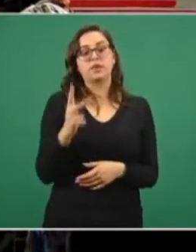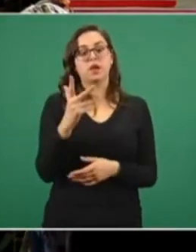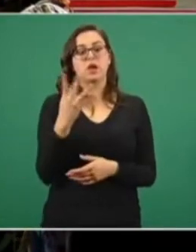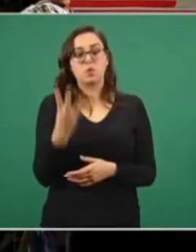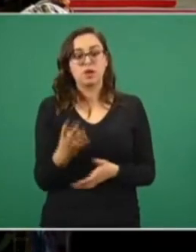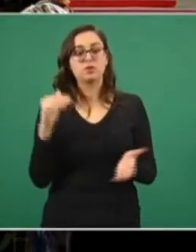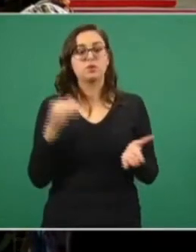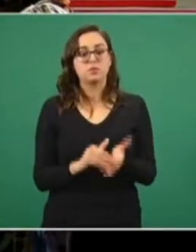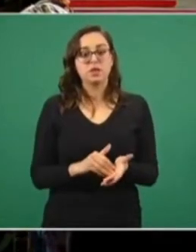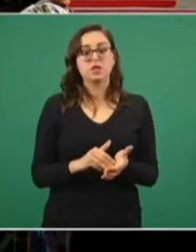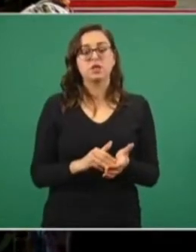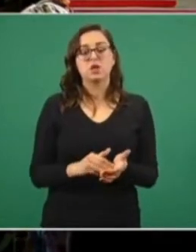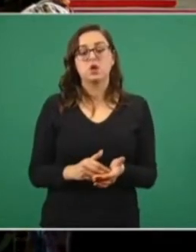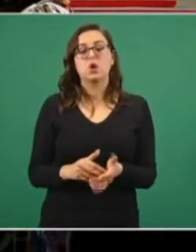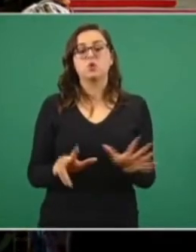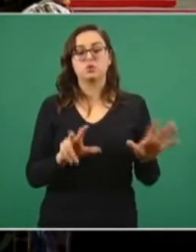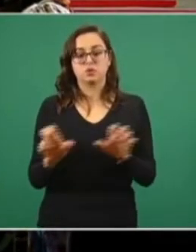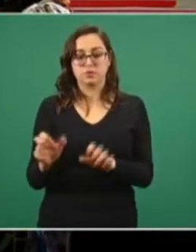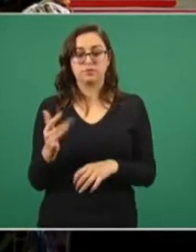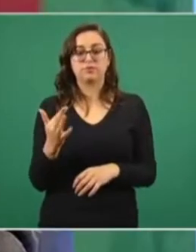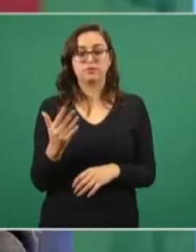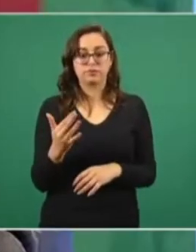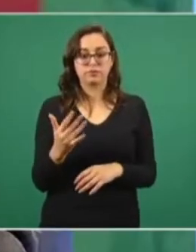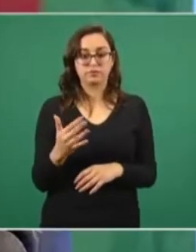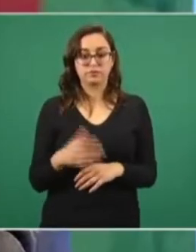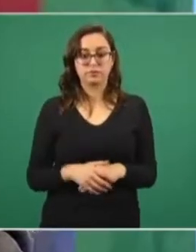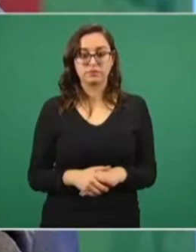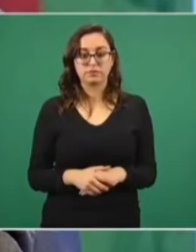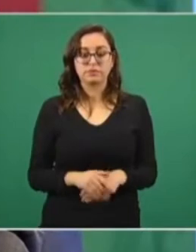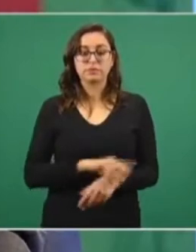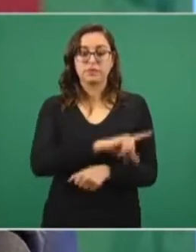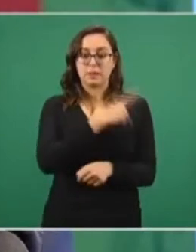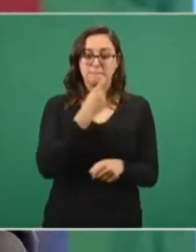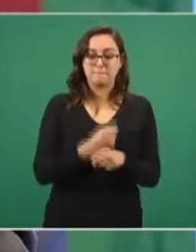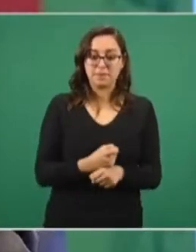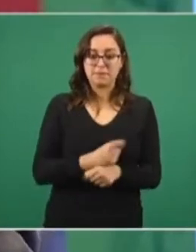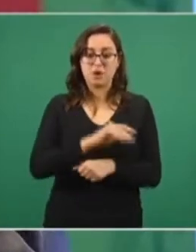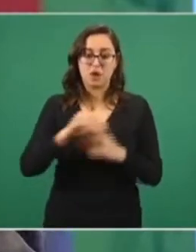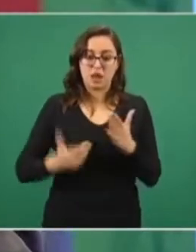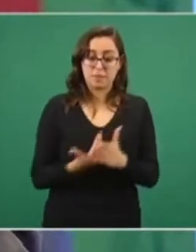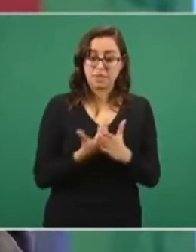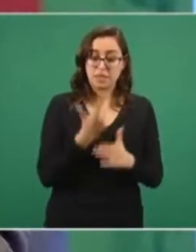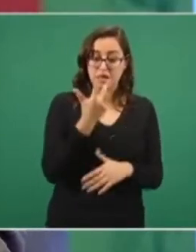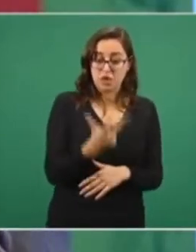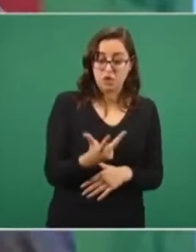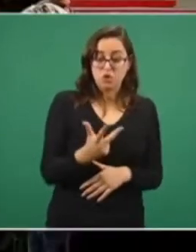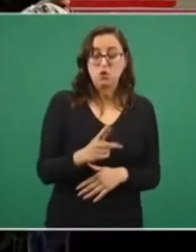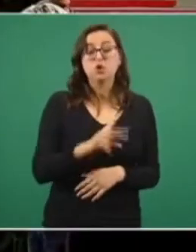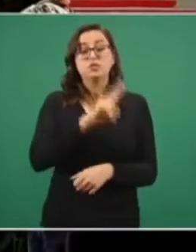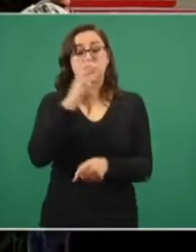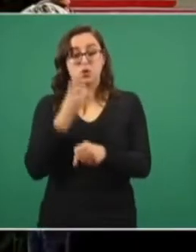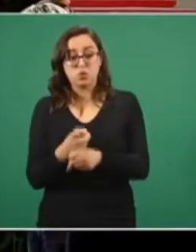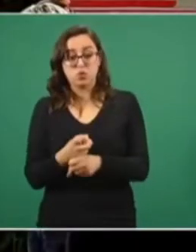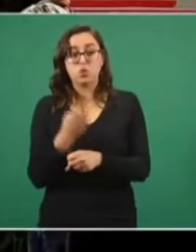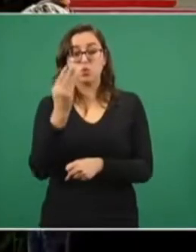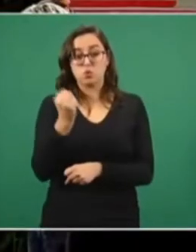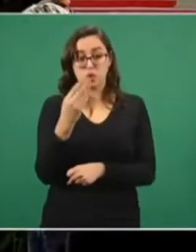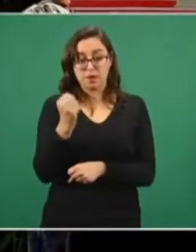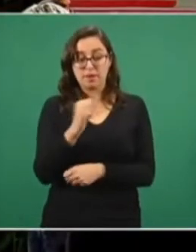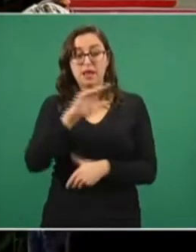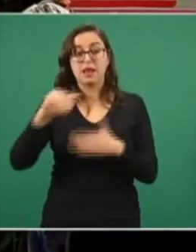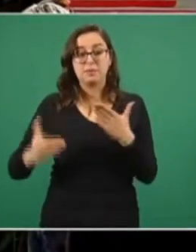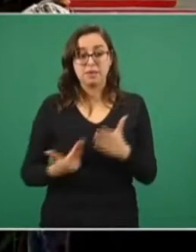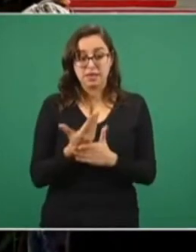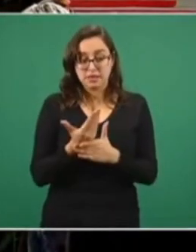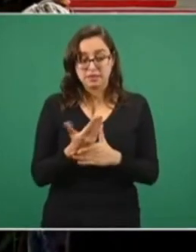44.850, digo segundo porque el primero llega un poco después de las 8 de la mañana, el segundo un poco después de las 9 de la mañana, y